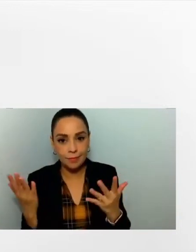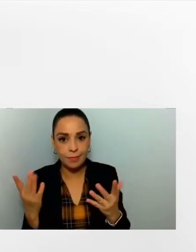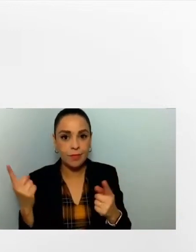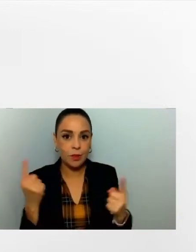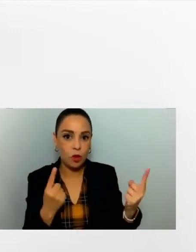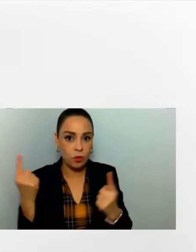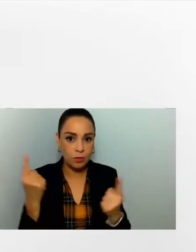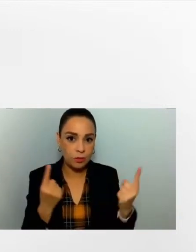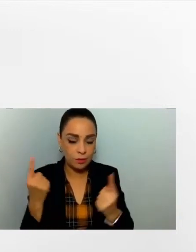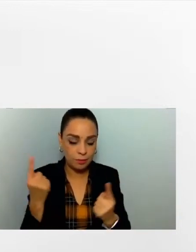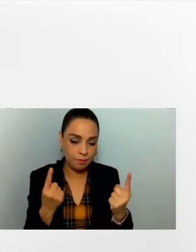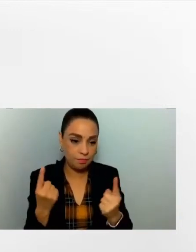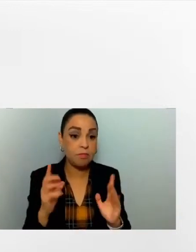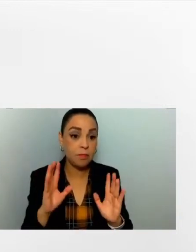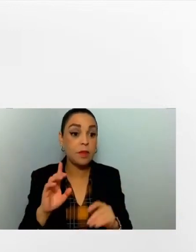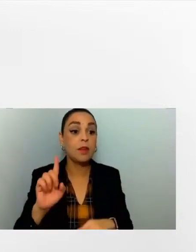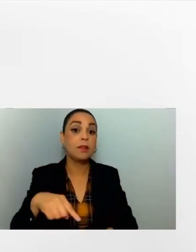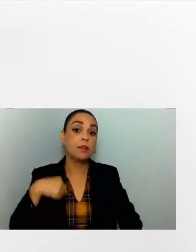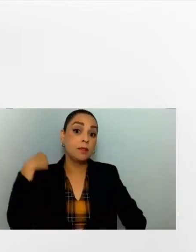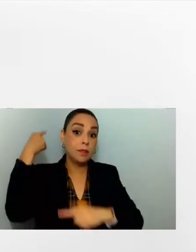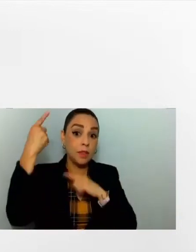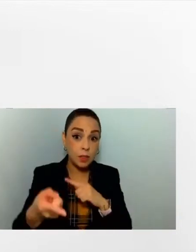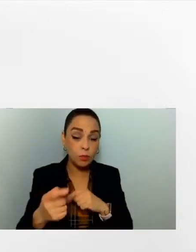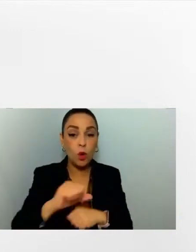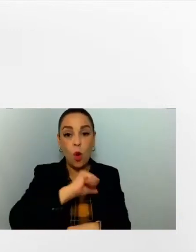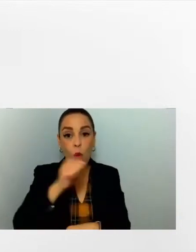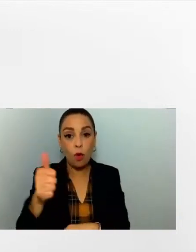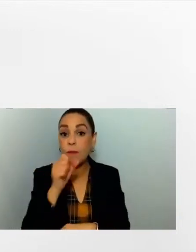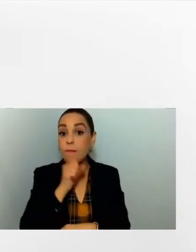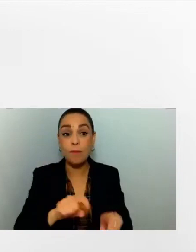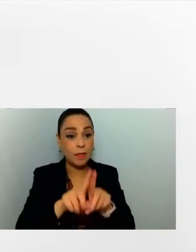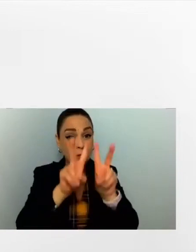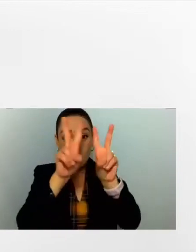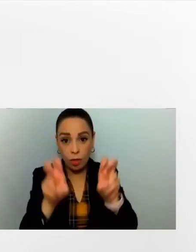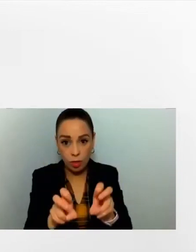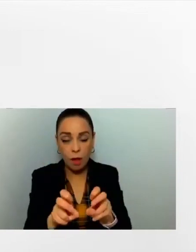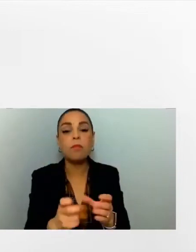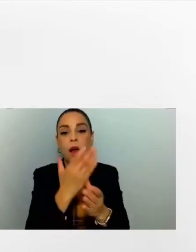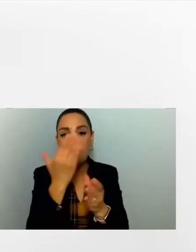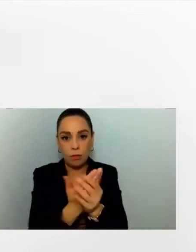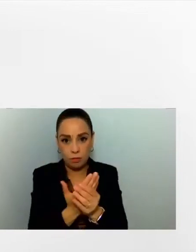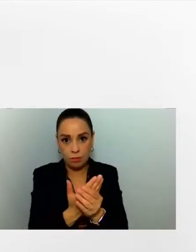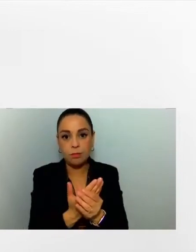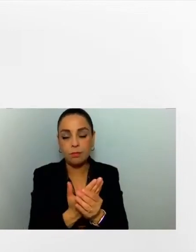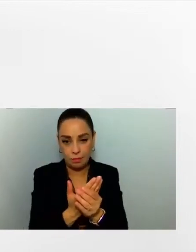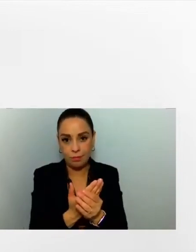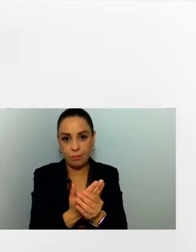lo programado, tener un siguiente cuaderno sobre el mismo tema, pero entre parejas, ¿no? Donde, digamos, como